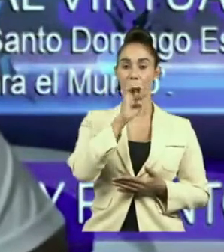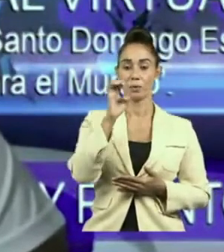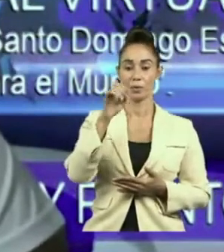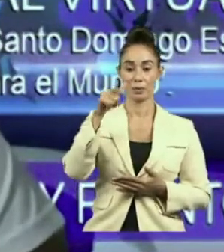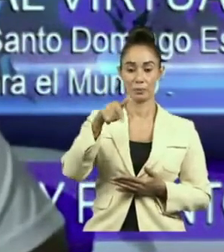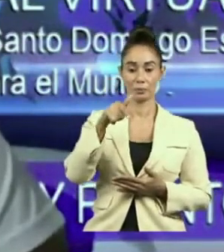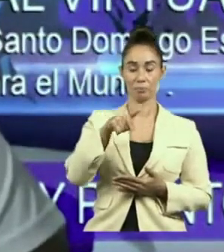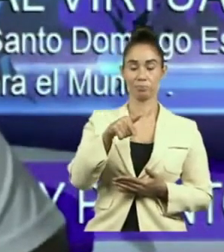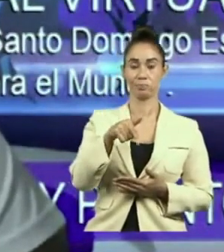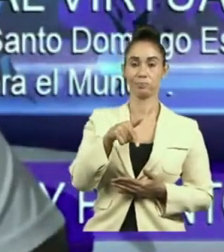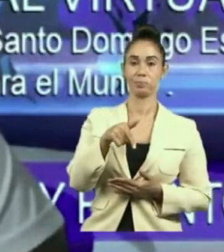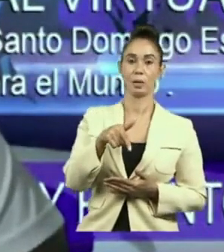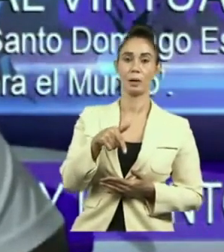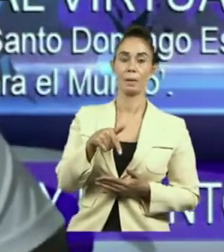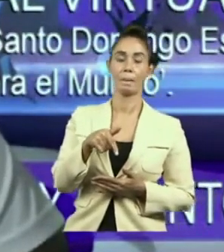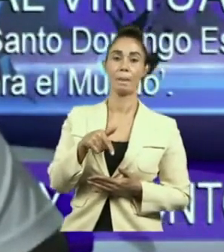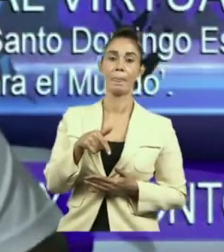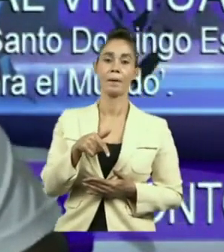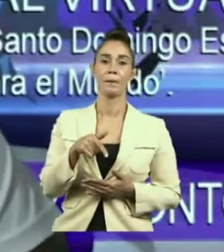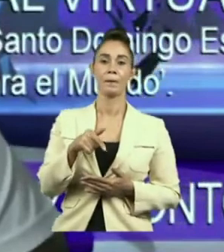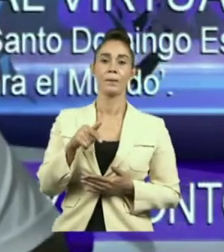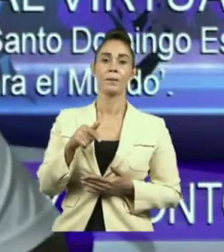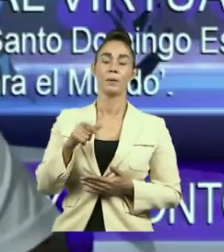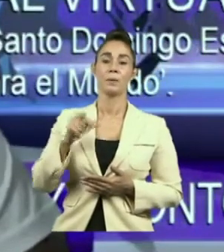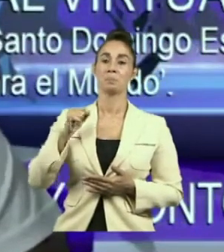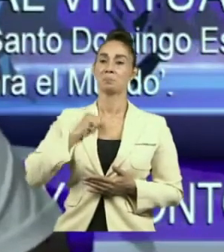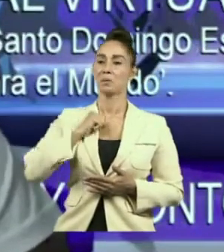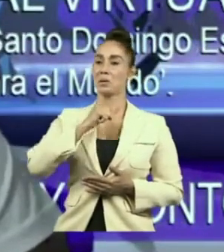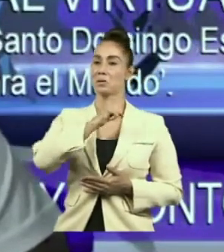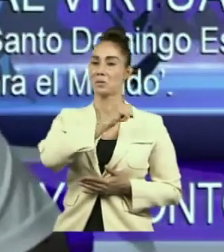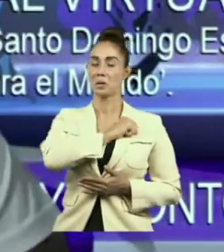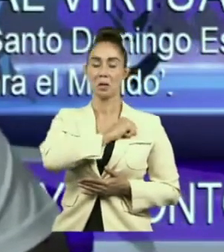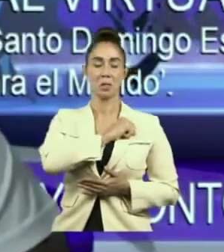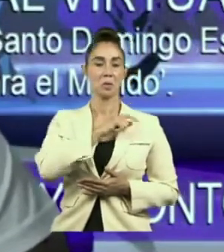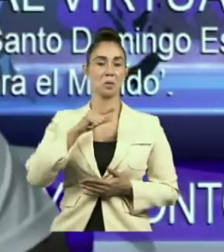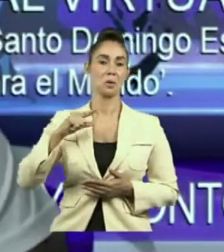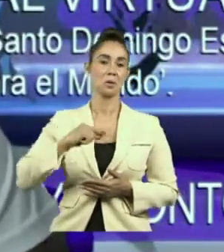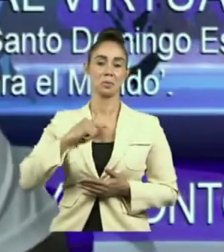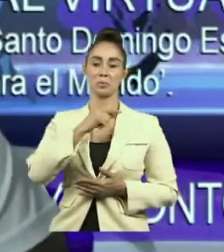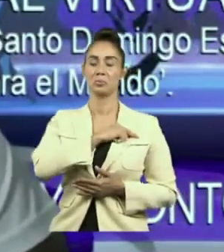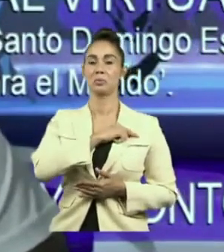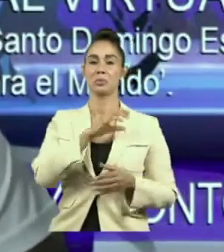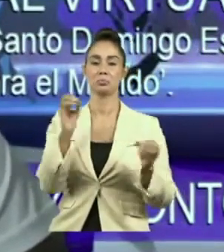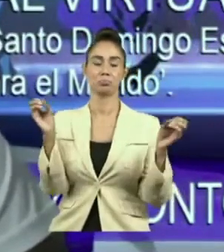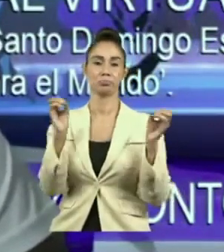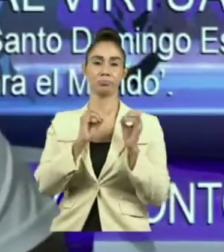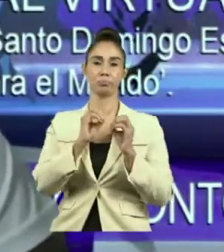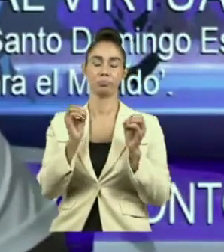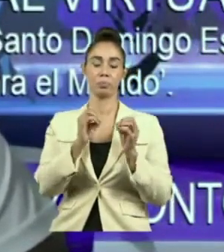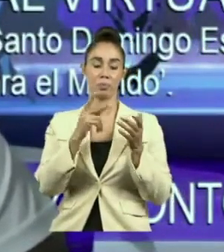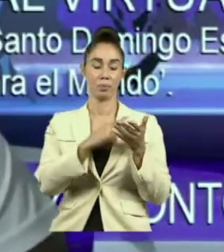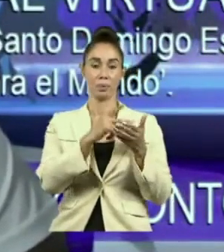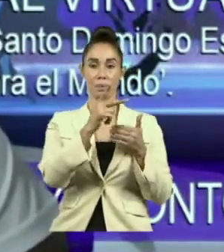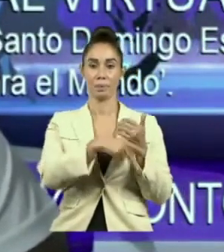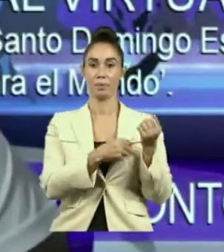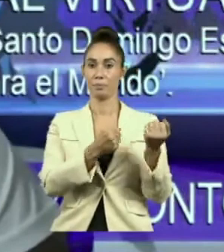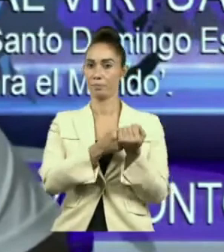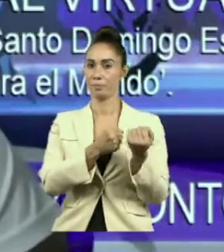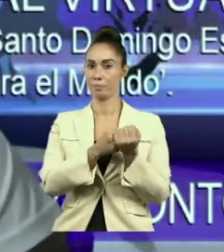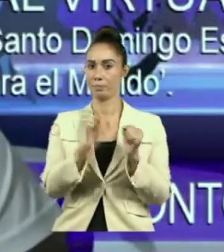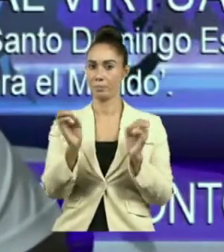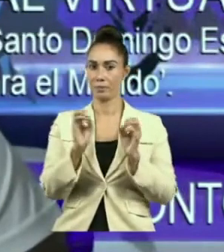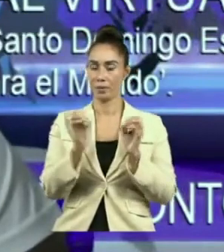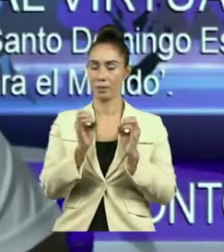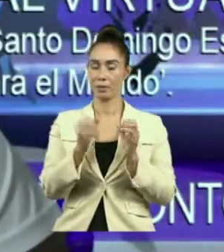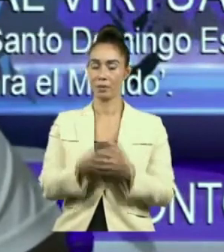ni na ni el senado ni la senadora porque la gobernación han presentado un plan de contingencia con